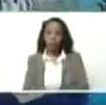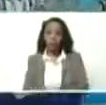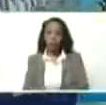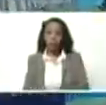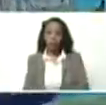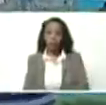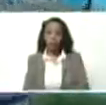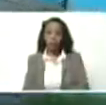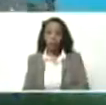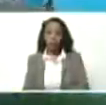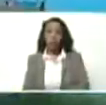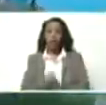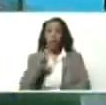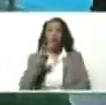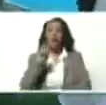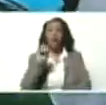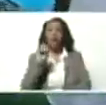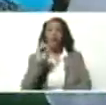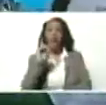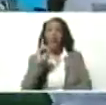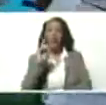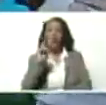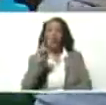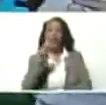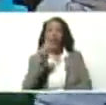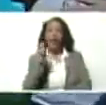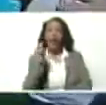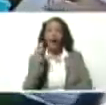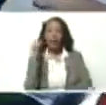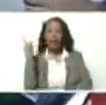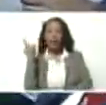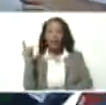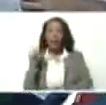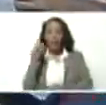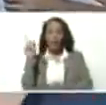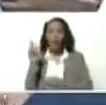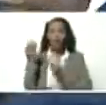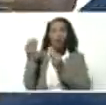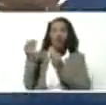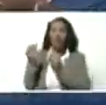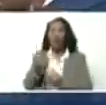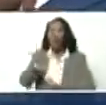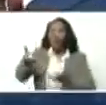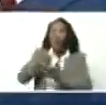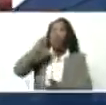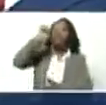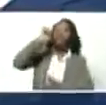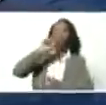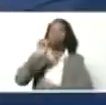como siempre, bueno, como siempre, ¿sabes? ¿Vodka? Vodka, vodka ruso. Bueno, no me le eches mucho, no me le eches mucho.